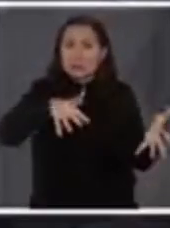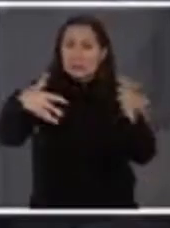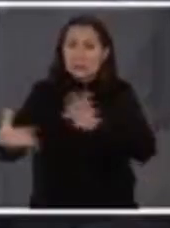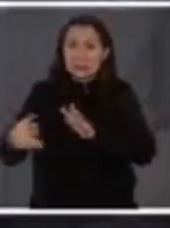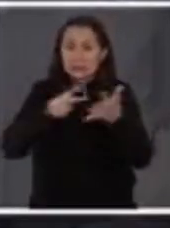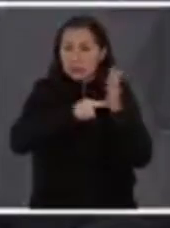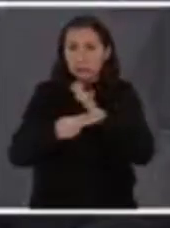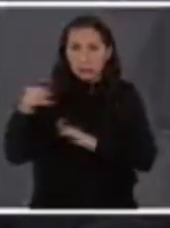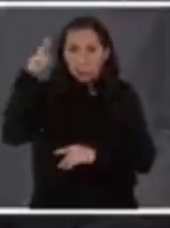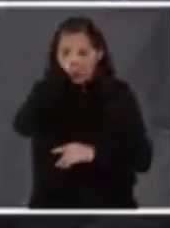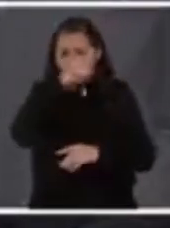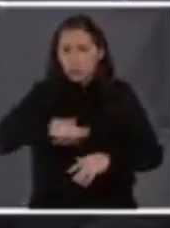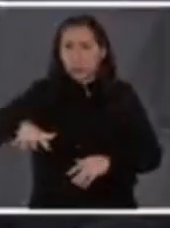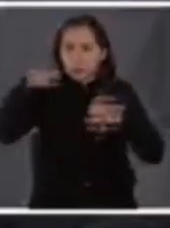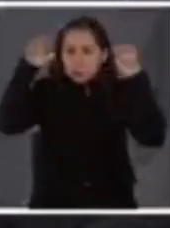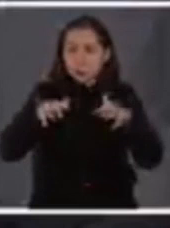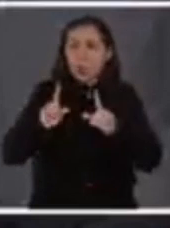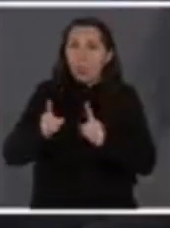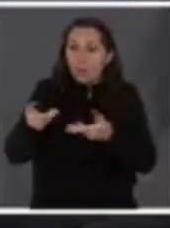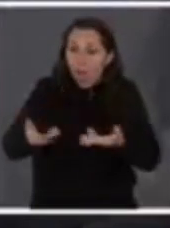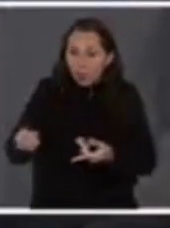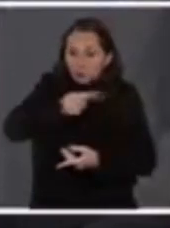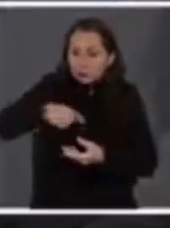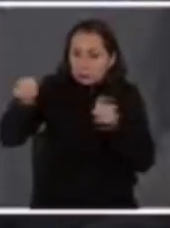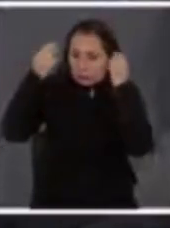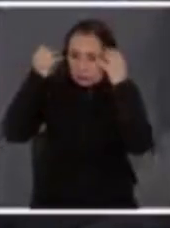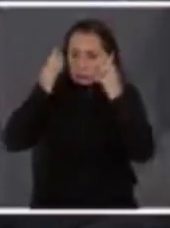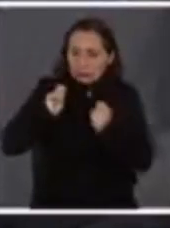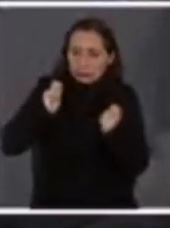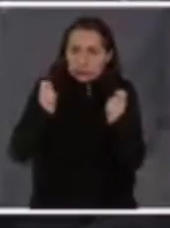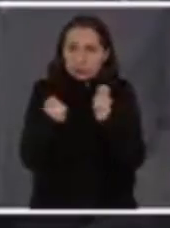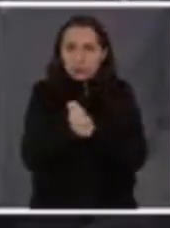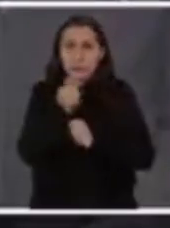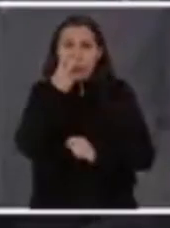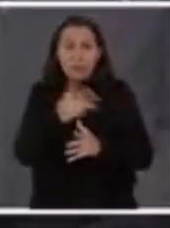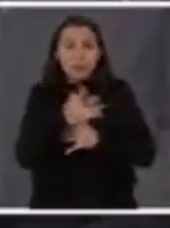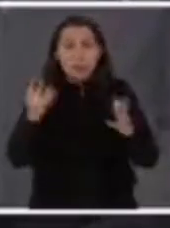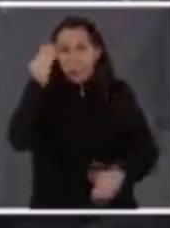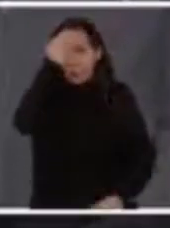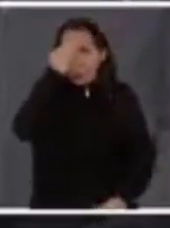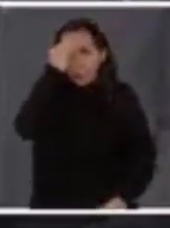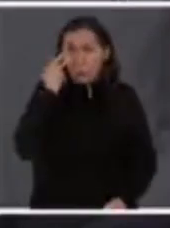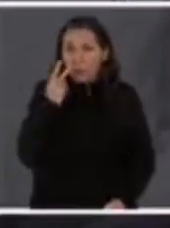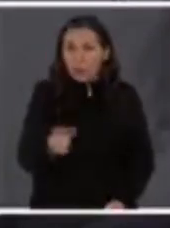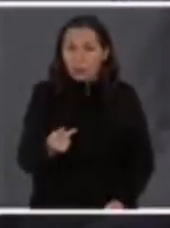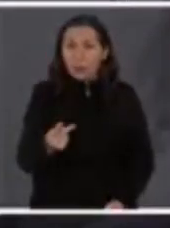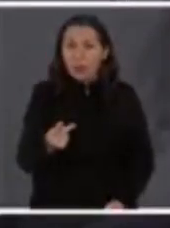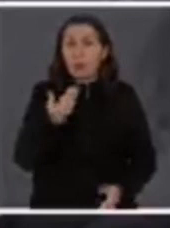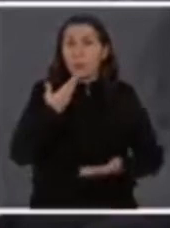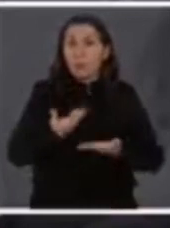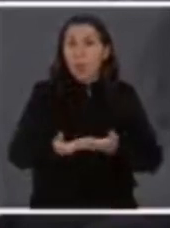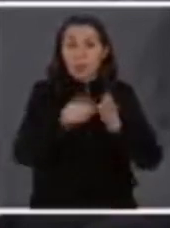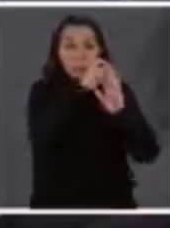adversos que nos tienen que formar también. Hemos visto con mucha preocupación que